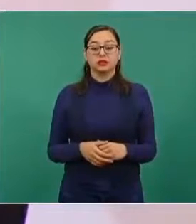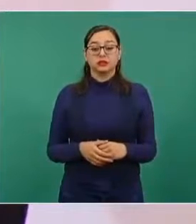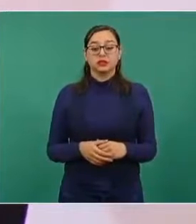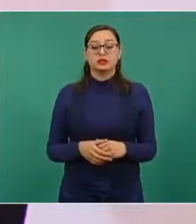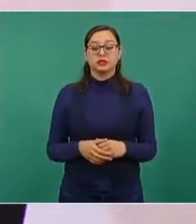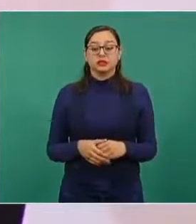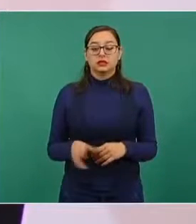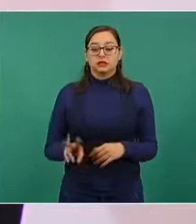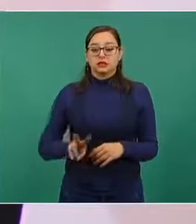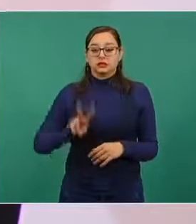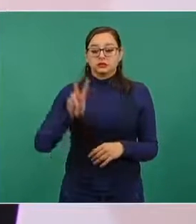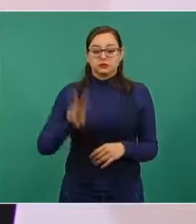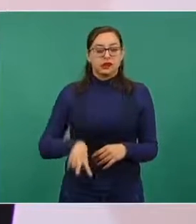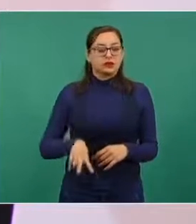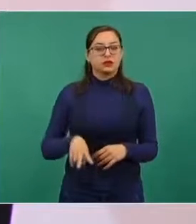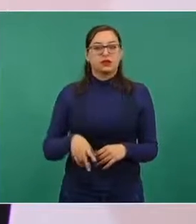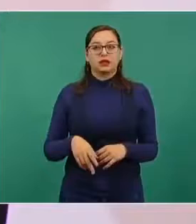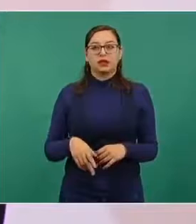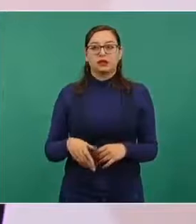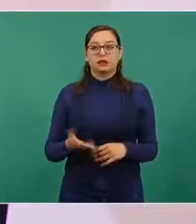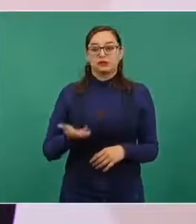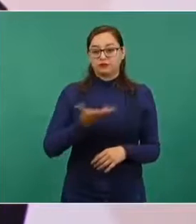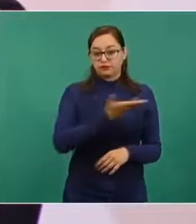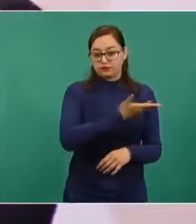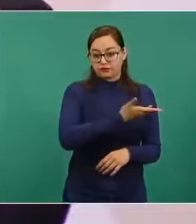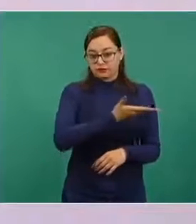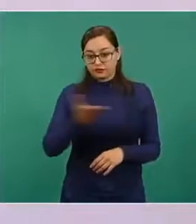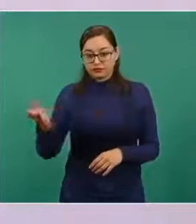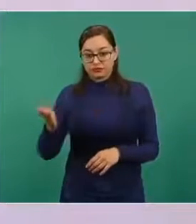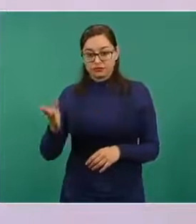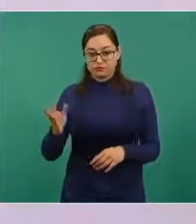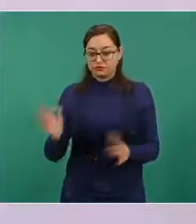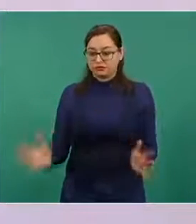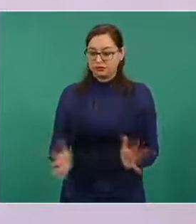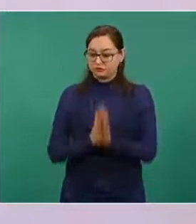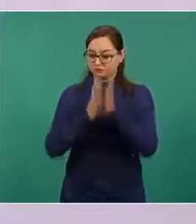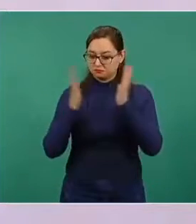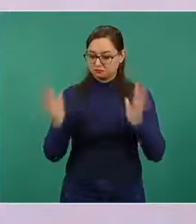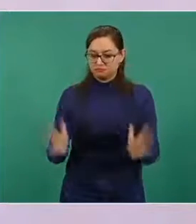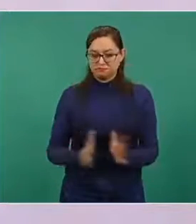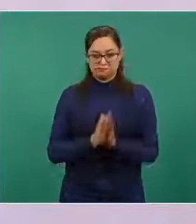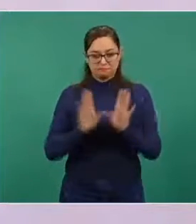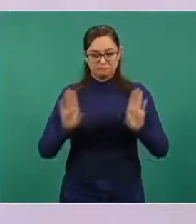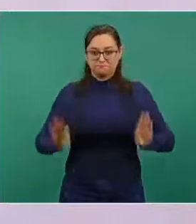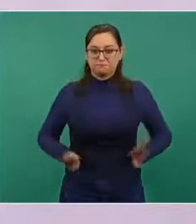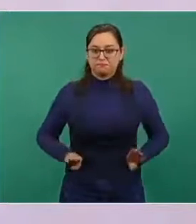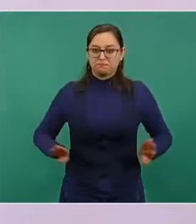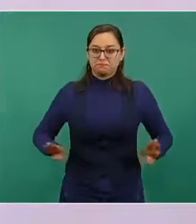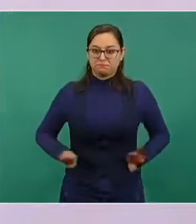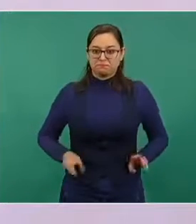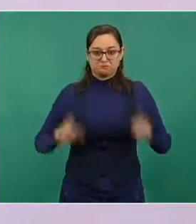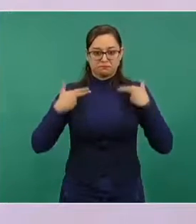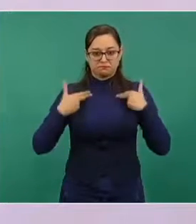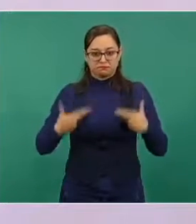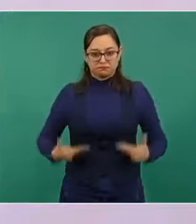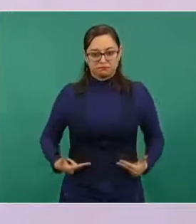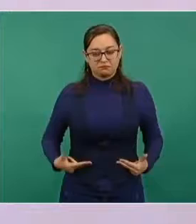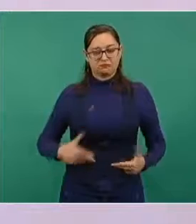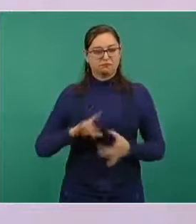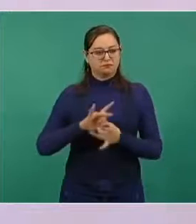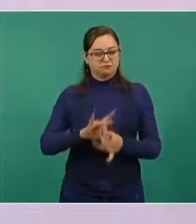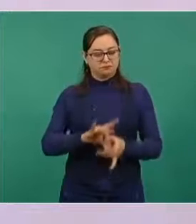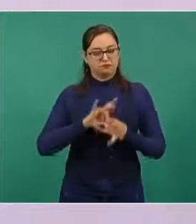muy humana, fraterna la participación de